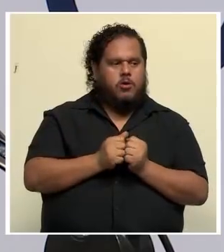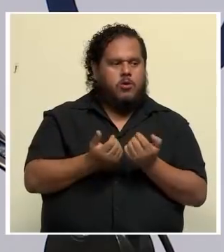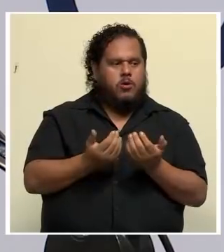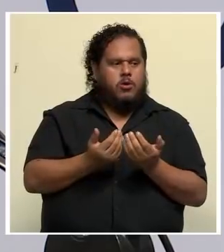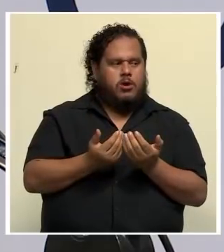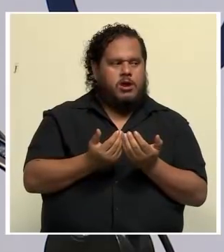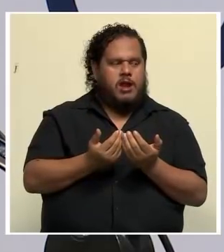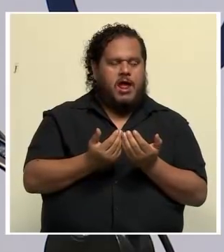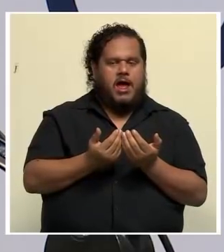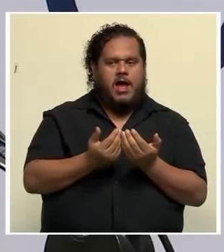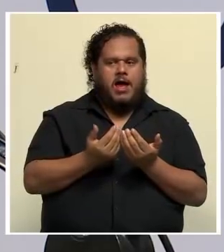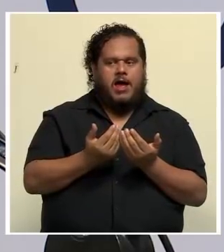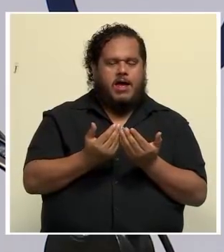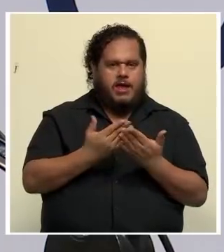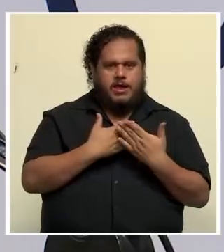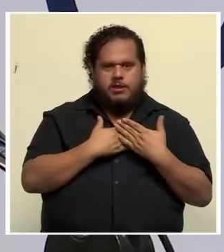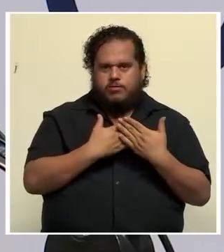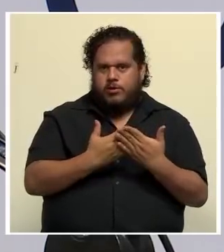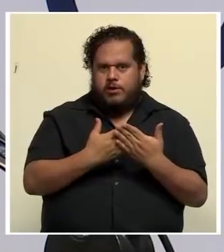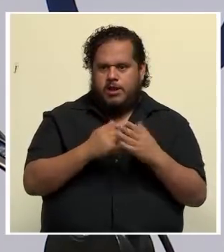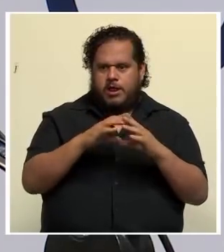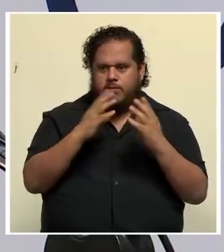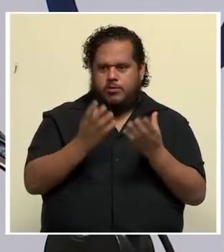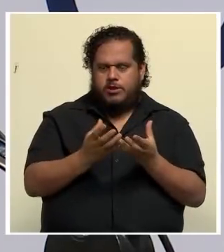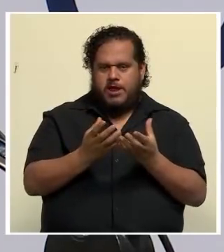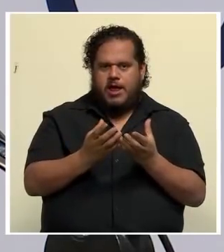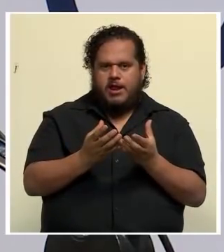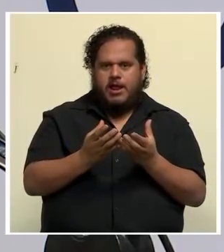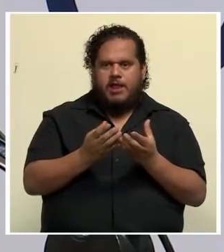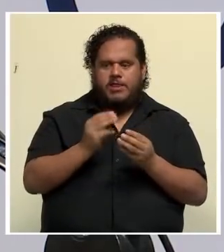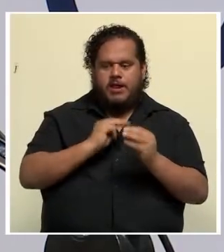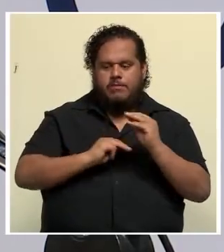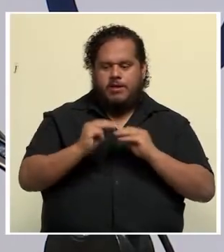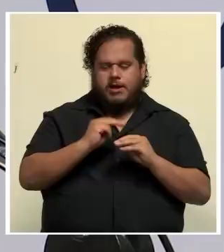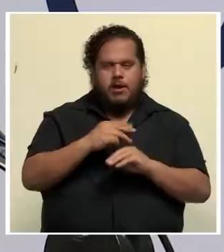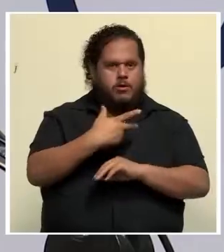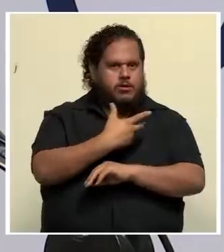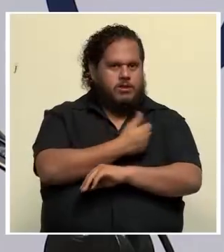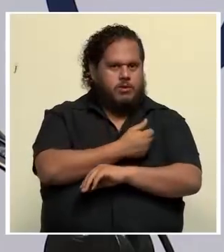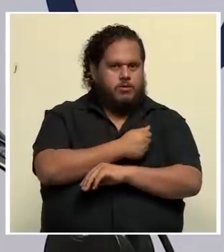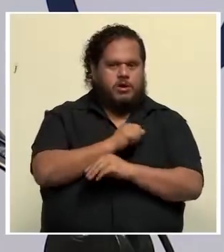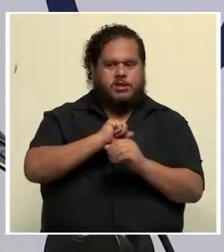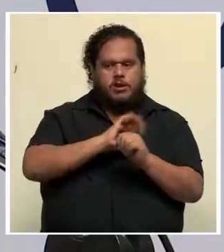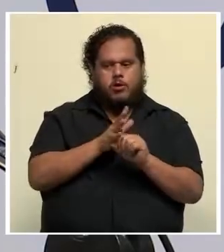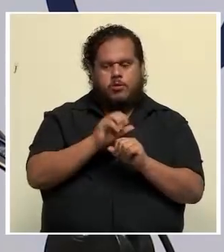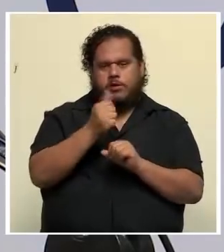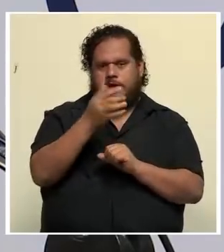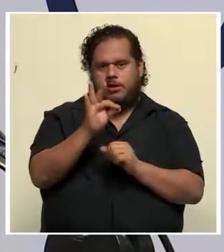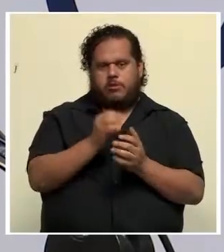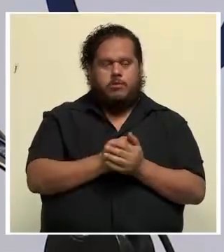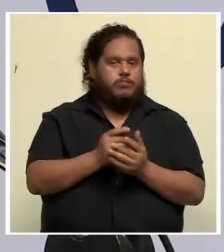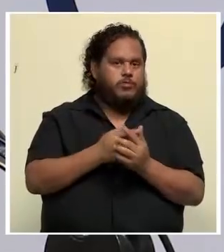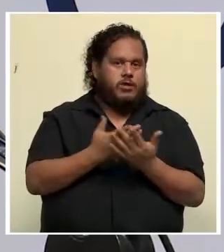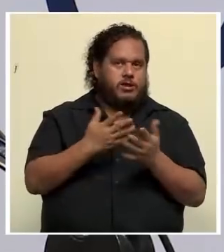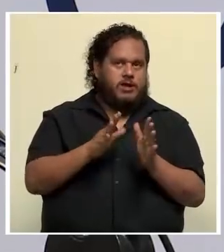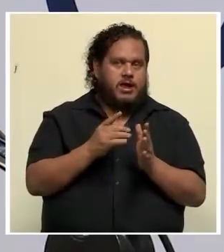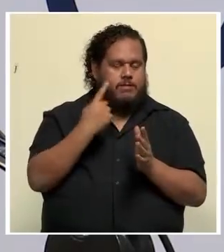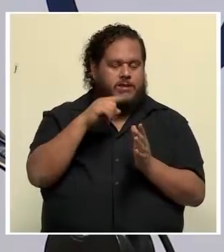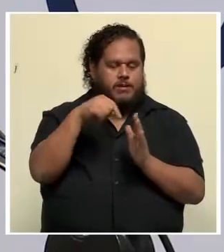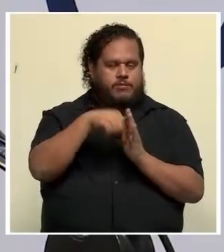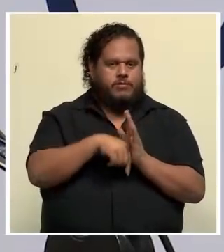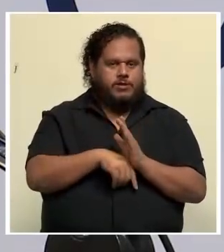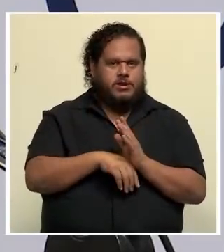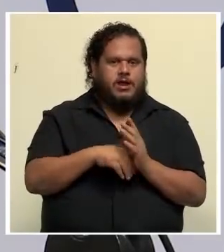disponibilidad mundial del mercado de vacunas de COVID-19. Gustavo Araya, para profundizar en